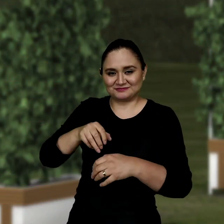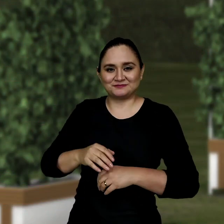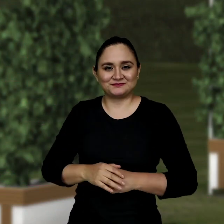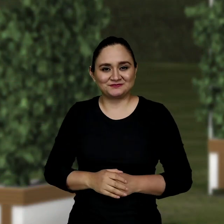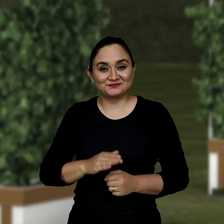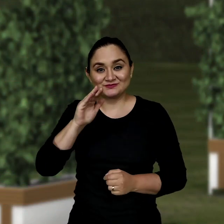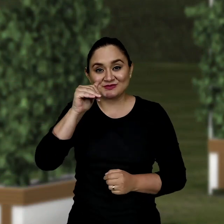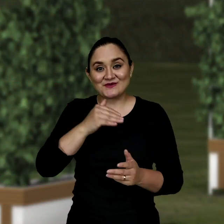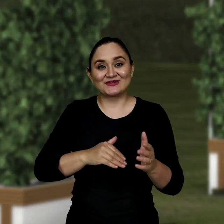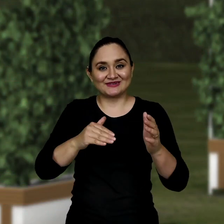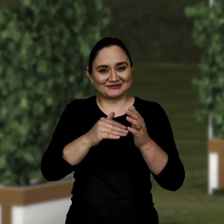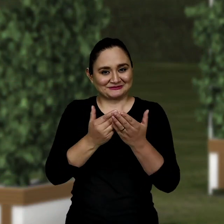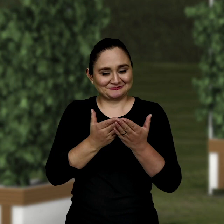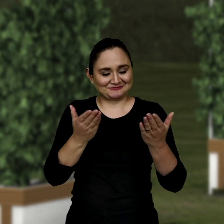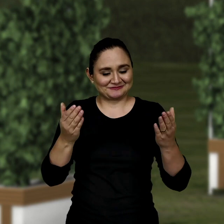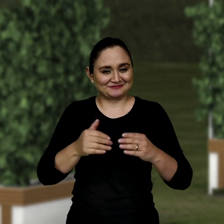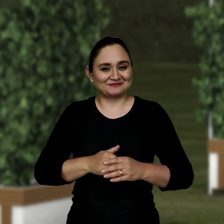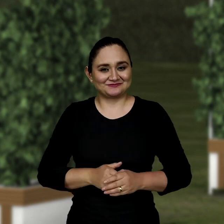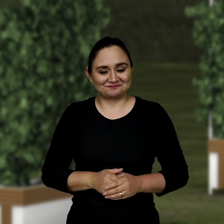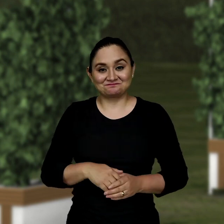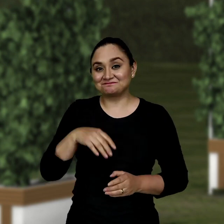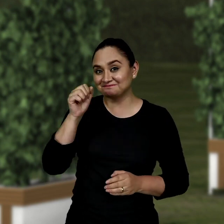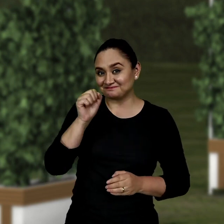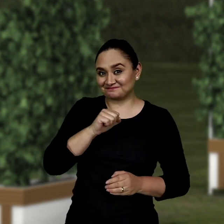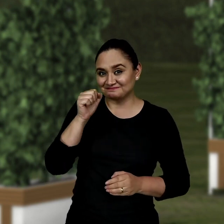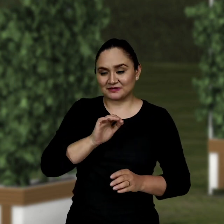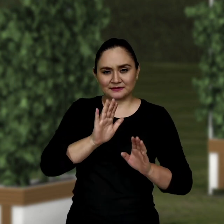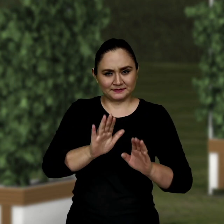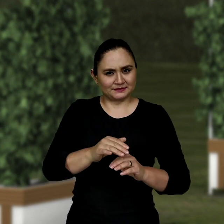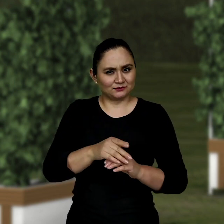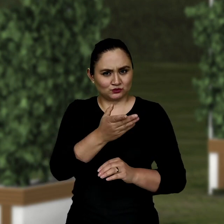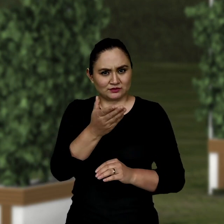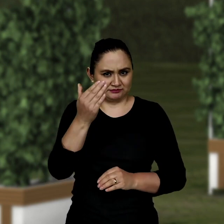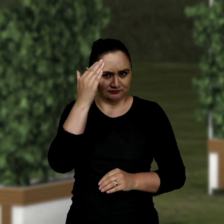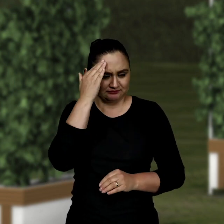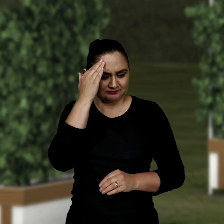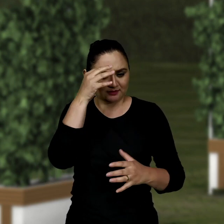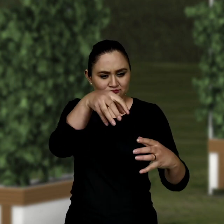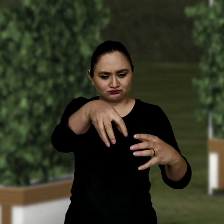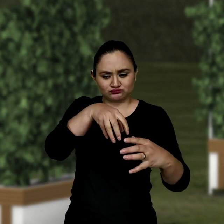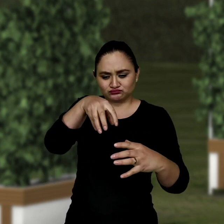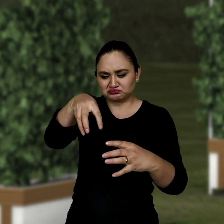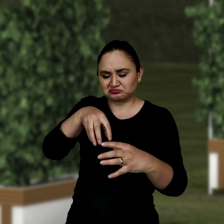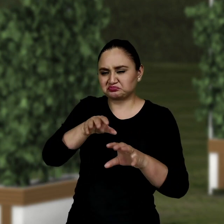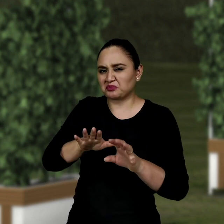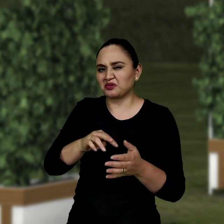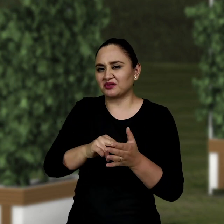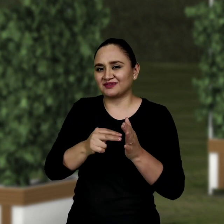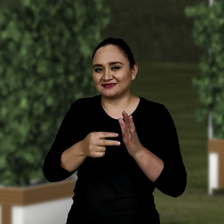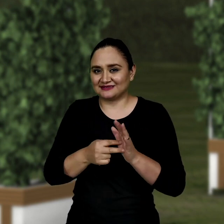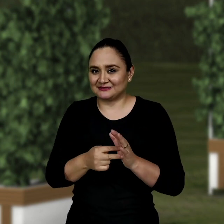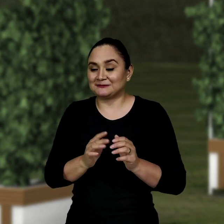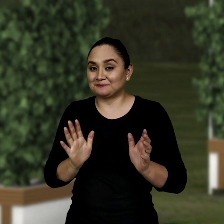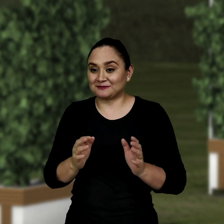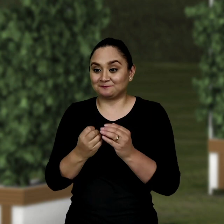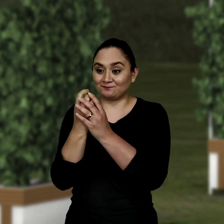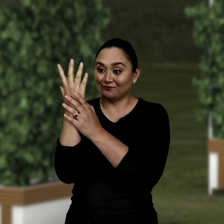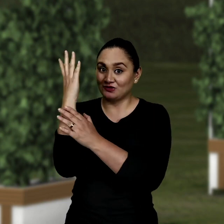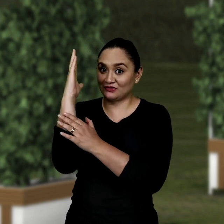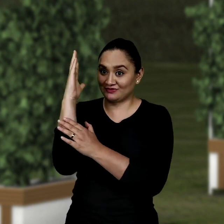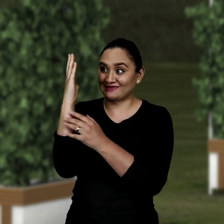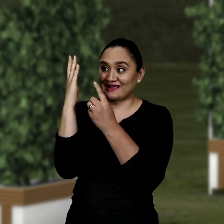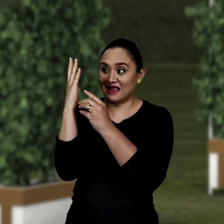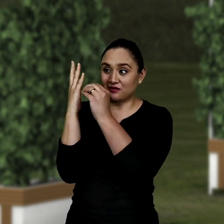pero ¿sabes qué es la cosecha? Bueno, la cosecha es la recolección de partes comestibles de una planta